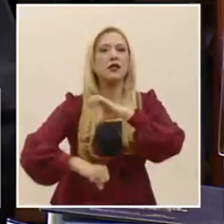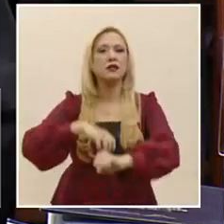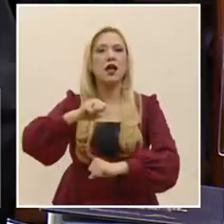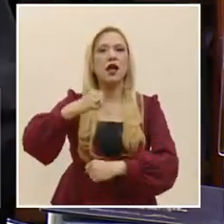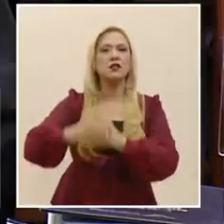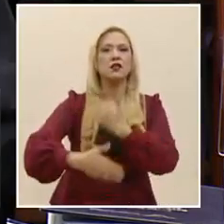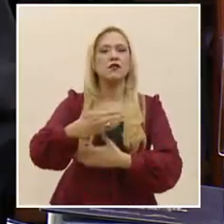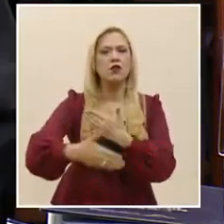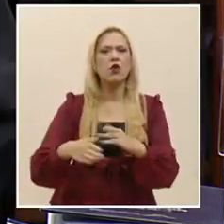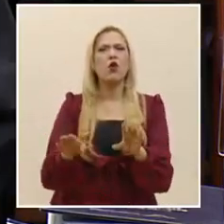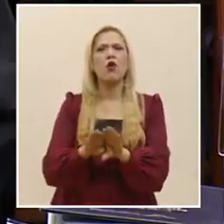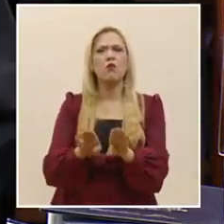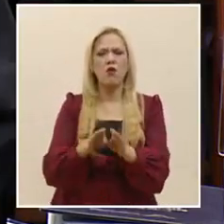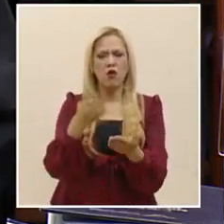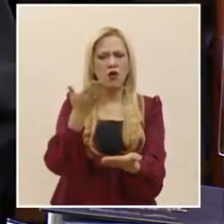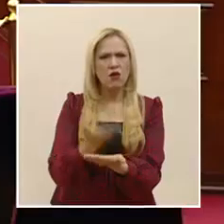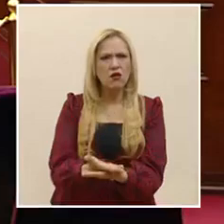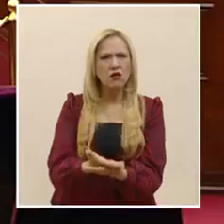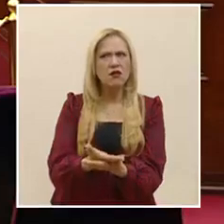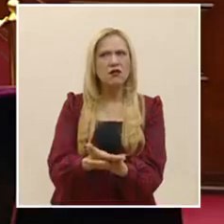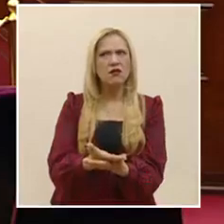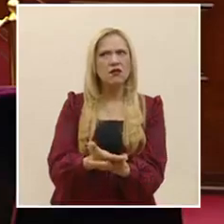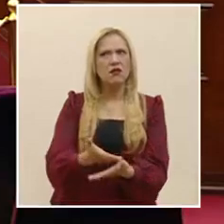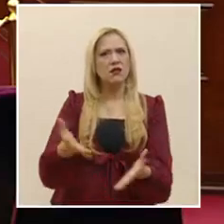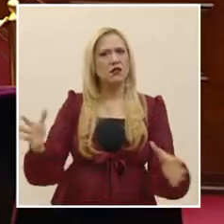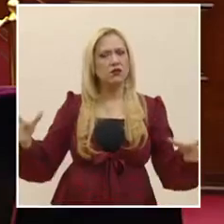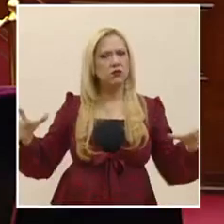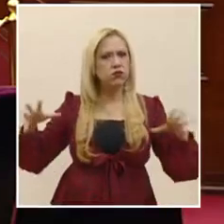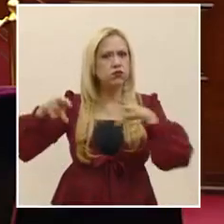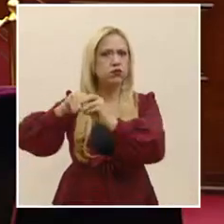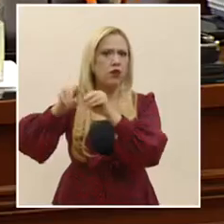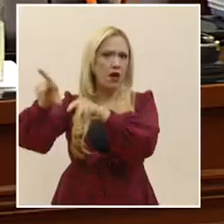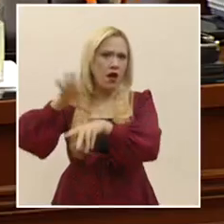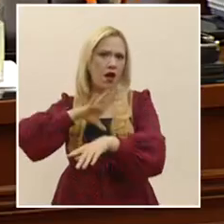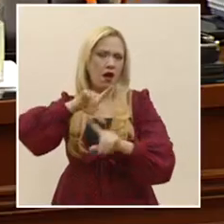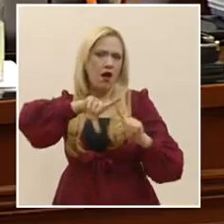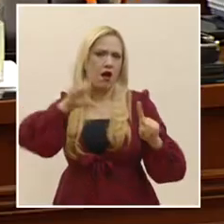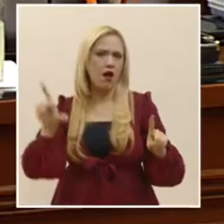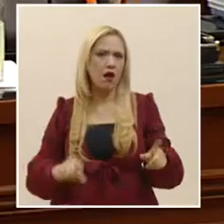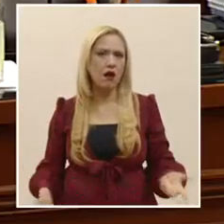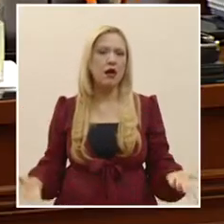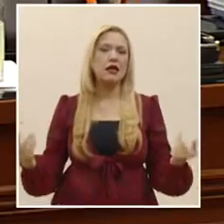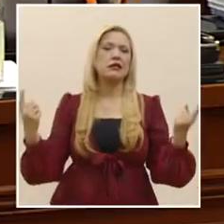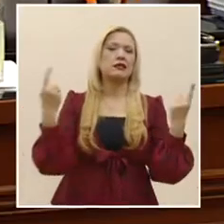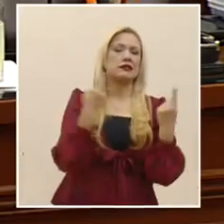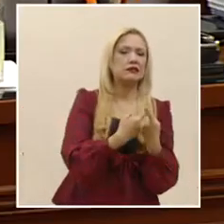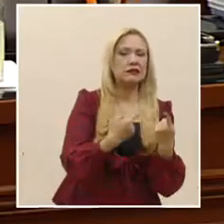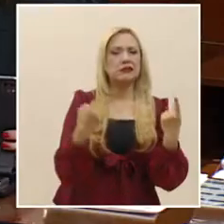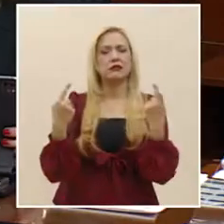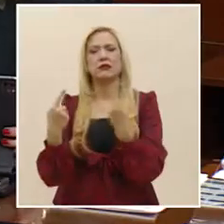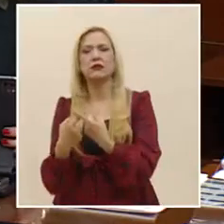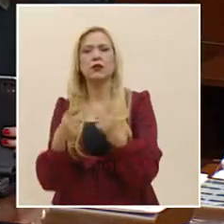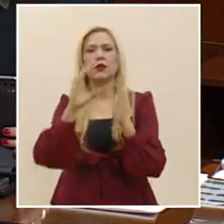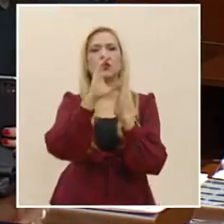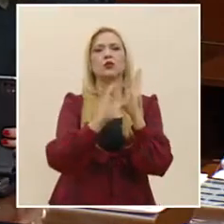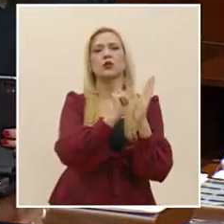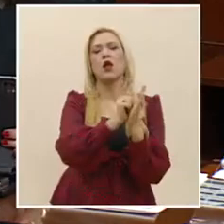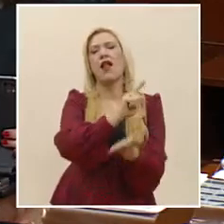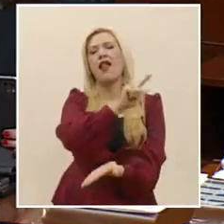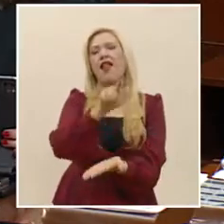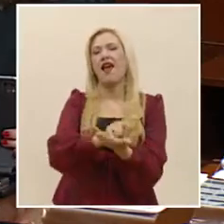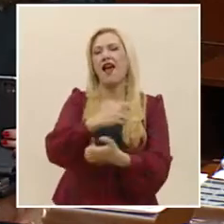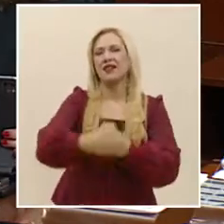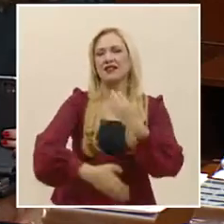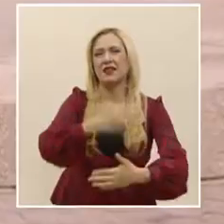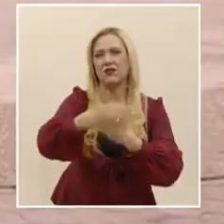archivística, en vez de concentrarla. Al resolver diversas acciones de inconstitucionalidad contra la Ley de Archivos de ese